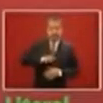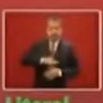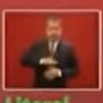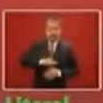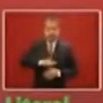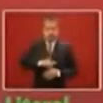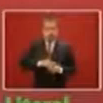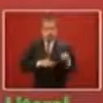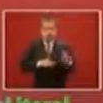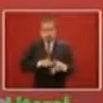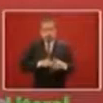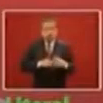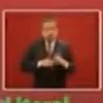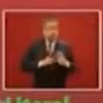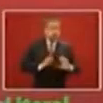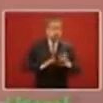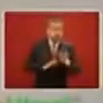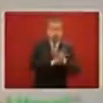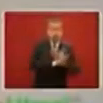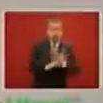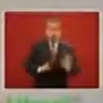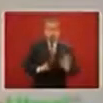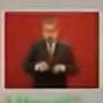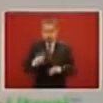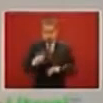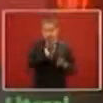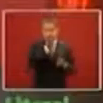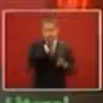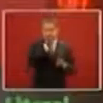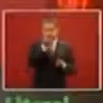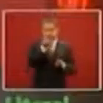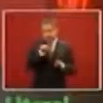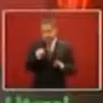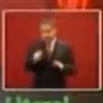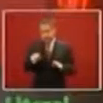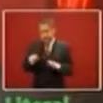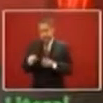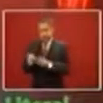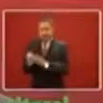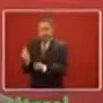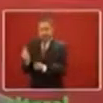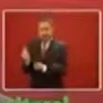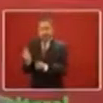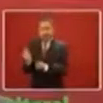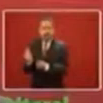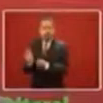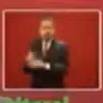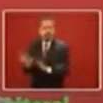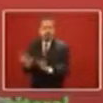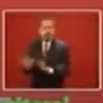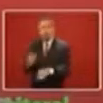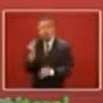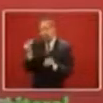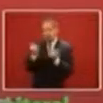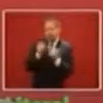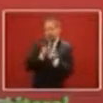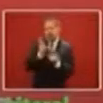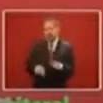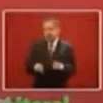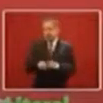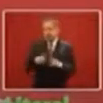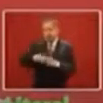destituido, ¿a quién van a poner? ¿Quién tiene las credenciales similares a las de López-Gatell para enfrentar el problema? Podría salir hasta